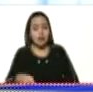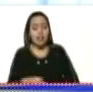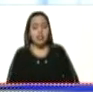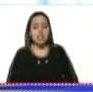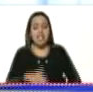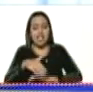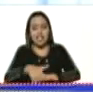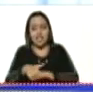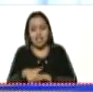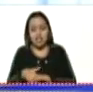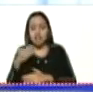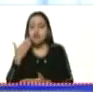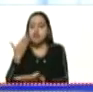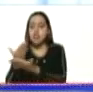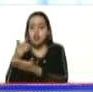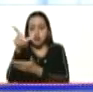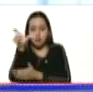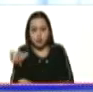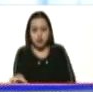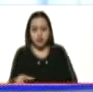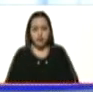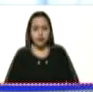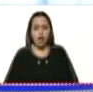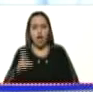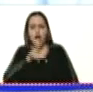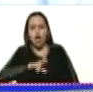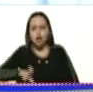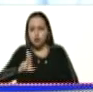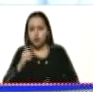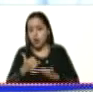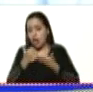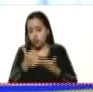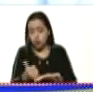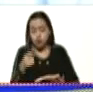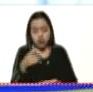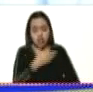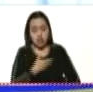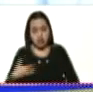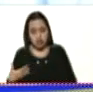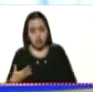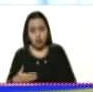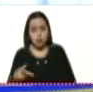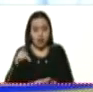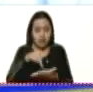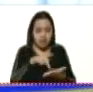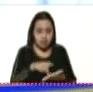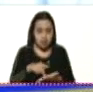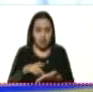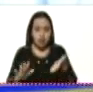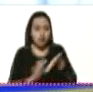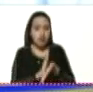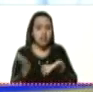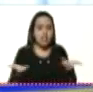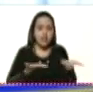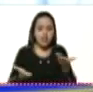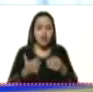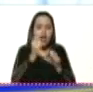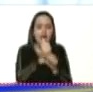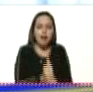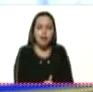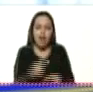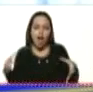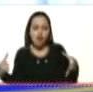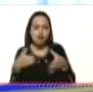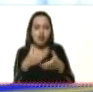solicita: en uso de la oferta generosa que usted ha querido añadir a su servicio, espera la Junta